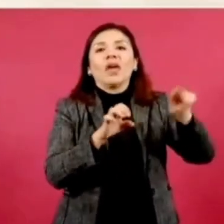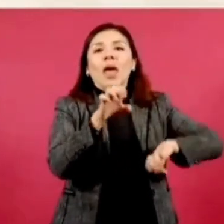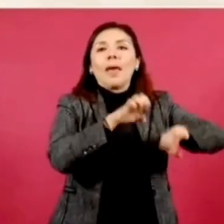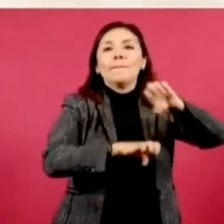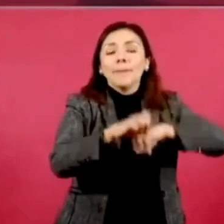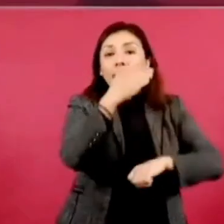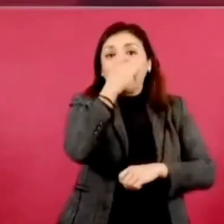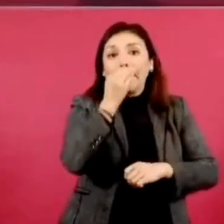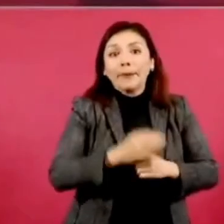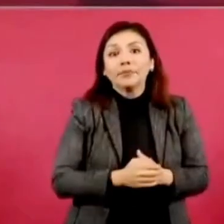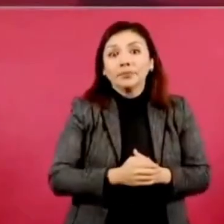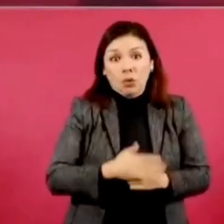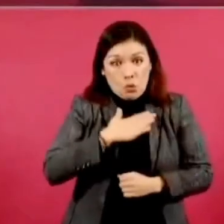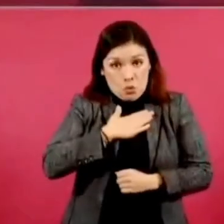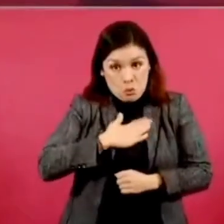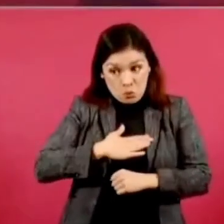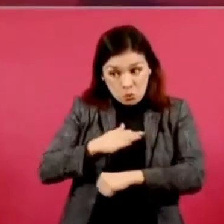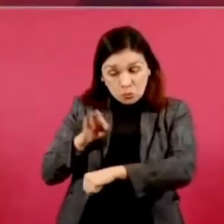¿A la justicia?